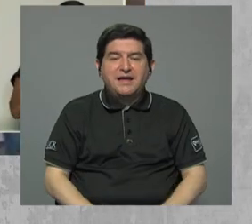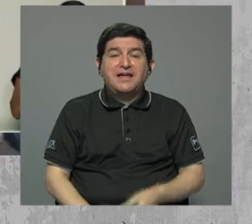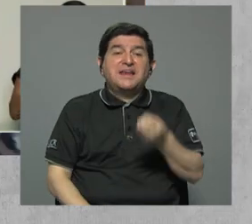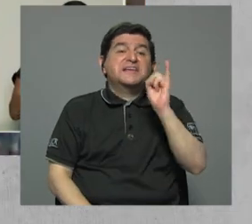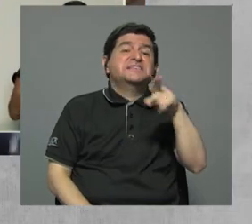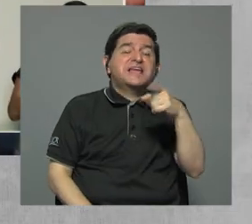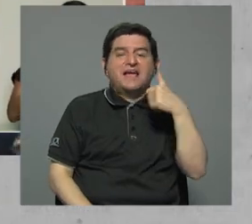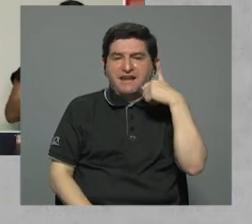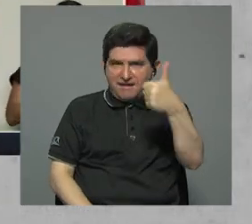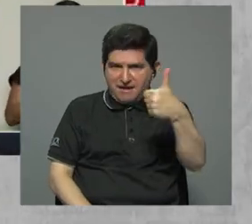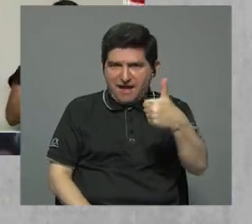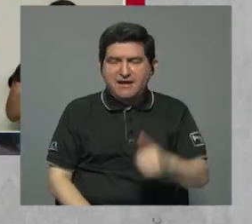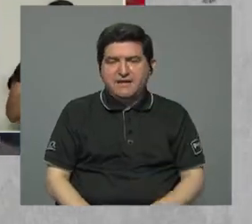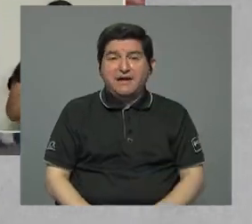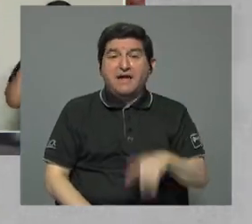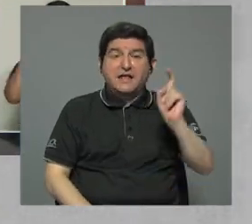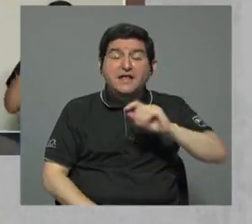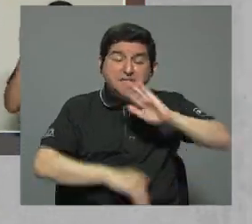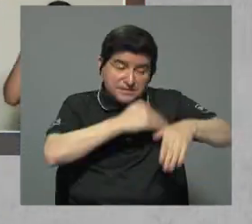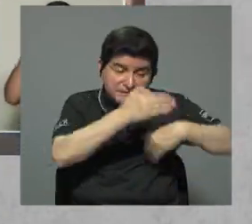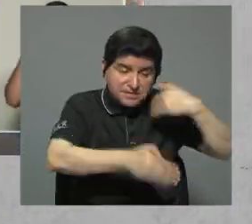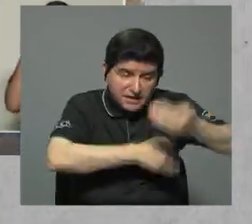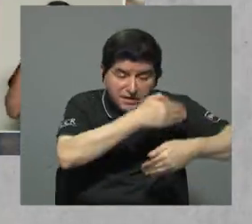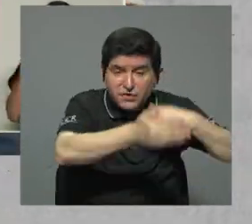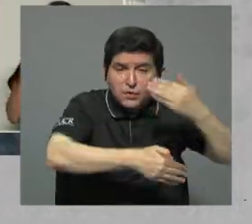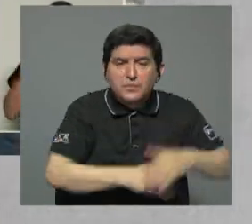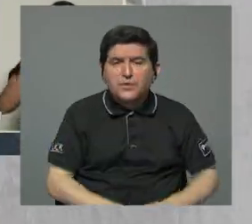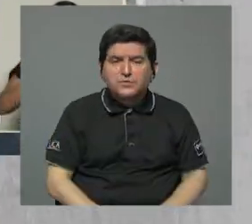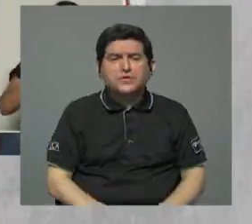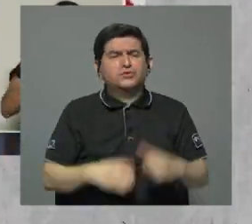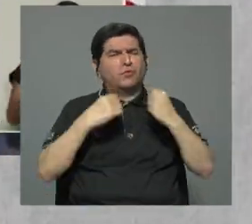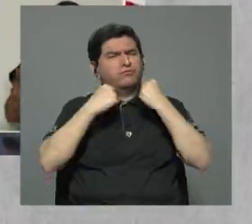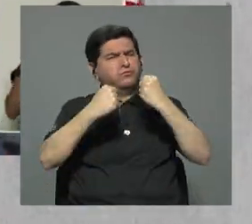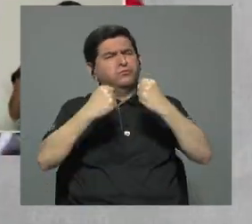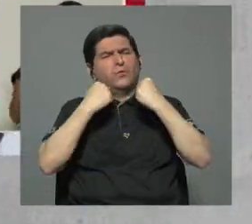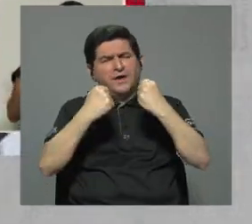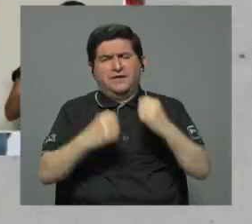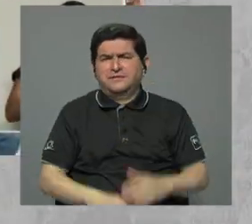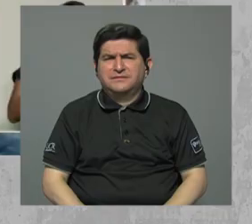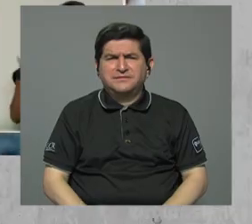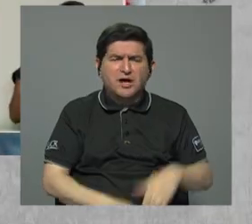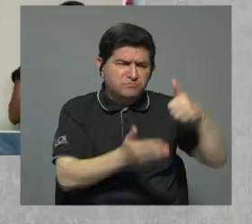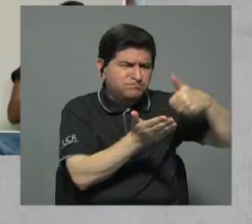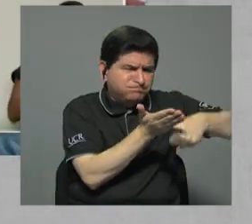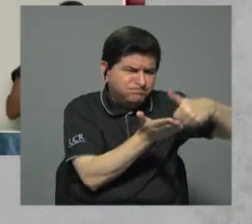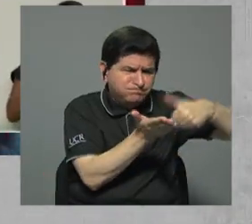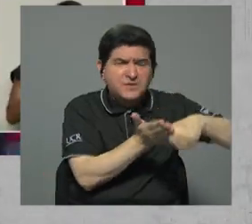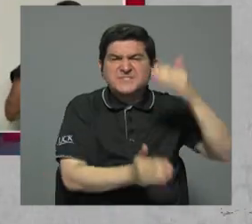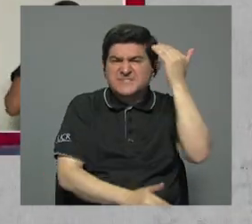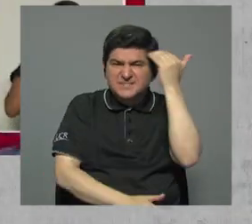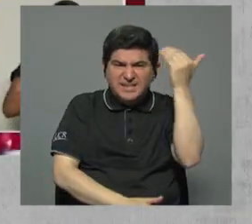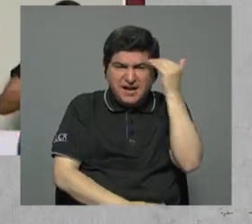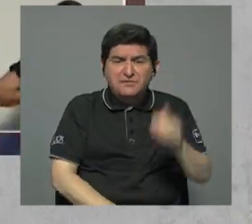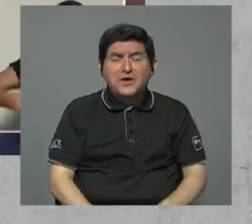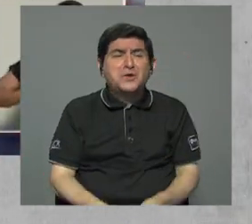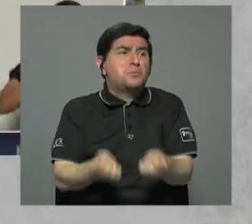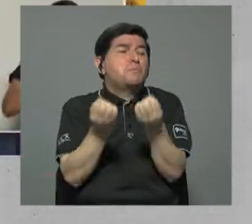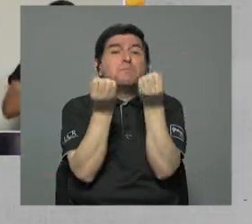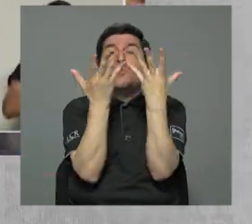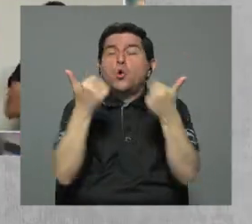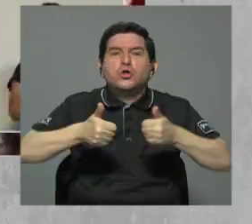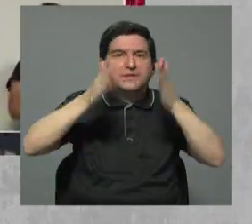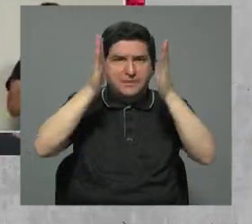sea electo, ¿verdad? Exacto. Tiene que pasar por todo un proceso muy intenso de elecciones, donde sabemos que tenemos